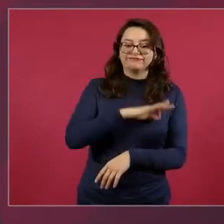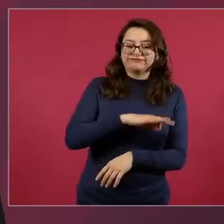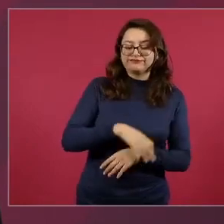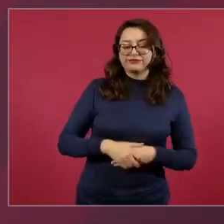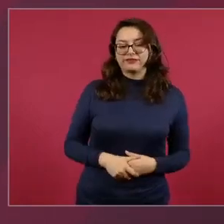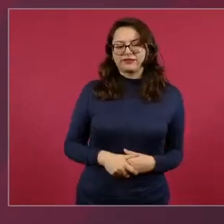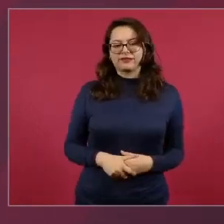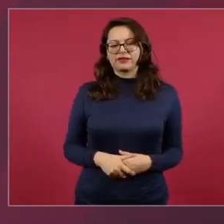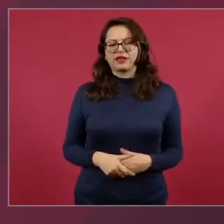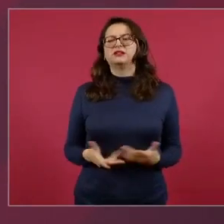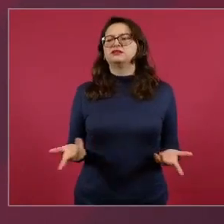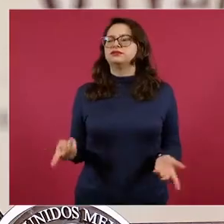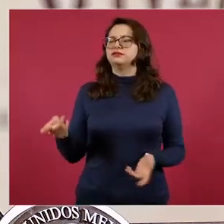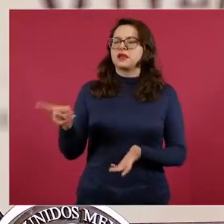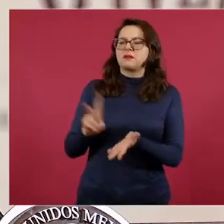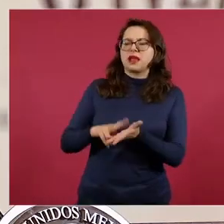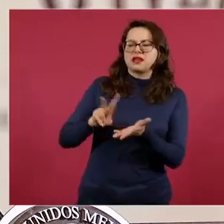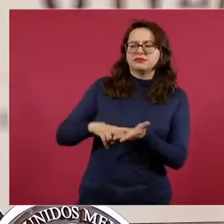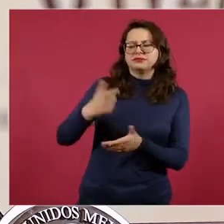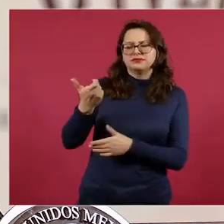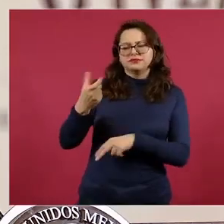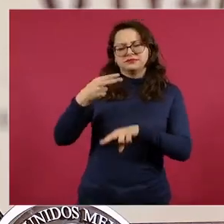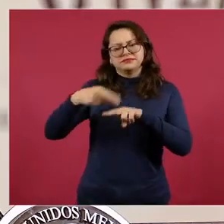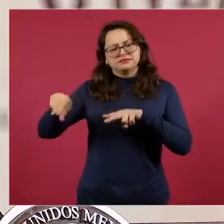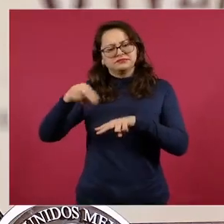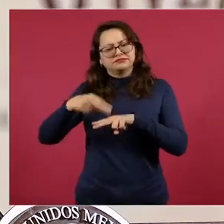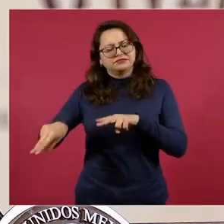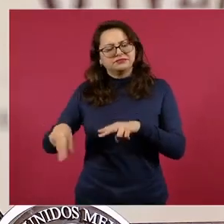de México los verdaderos costos para que no se dejen